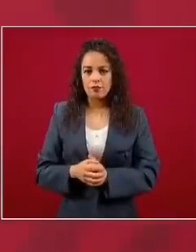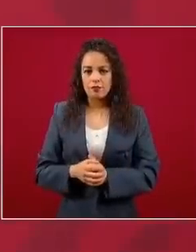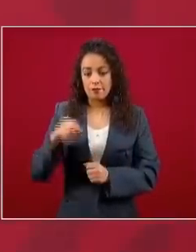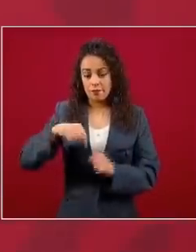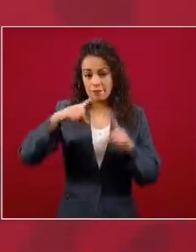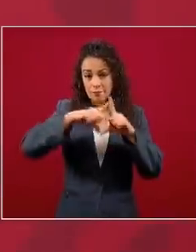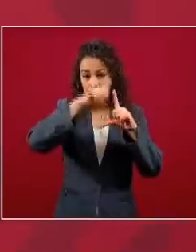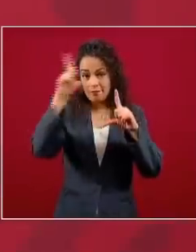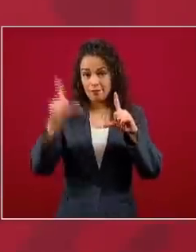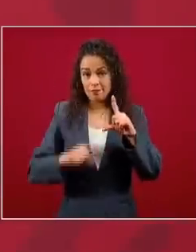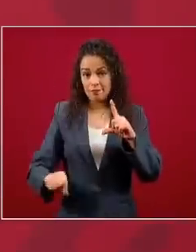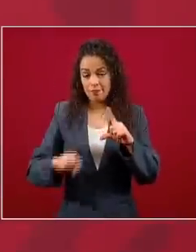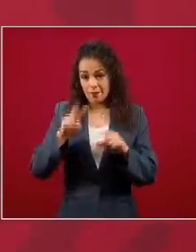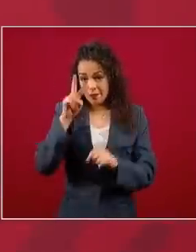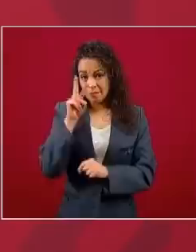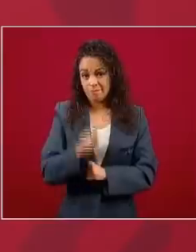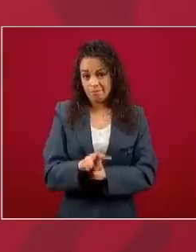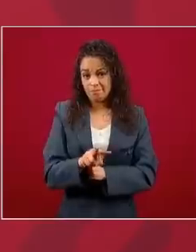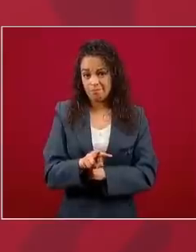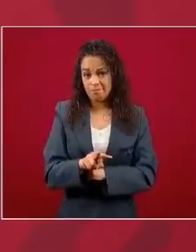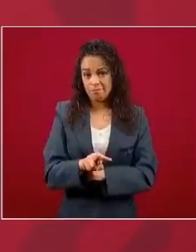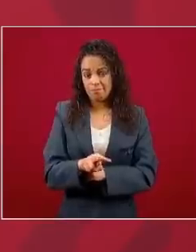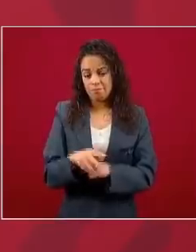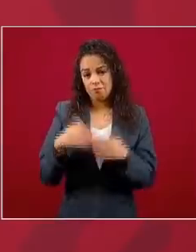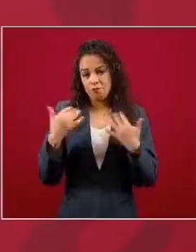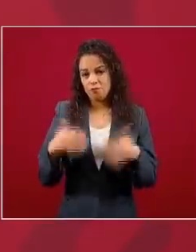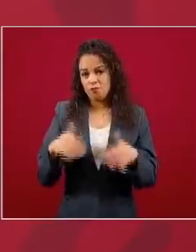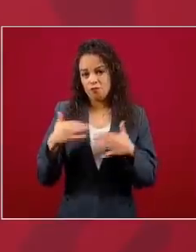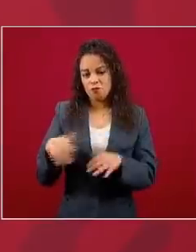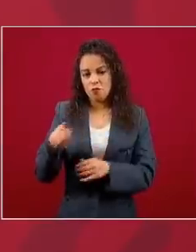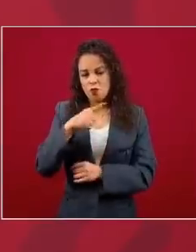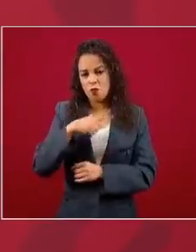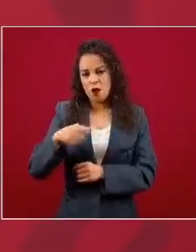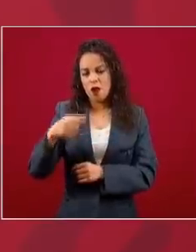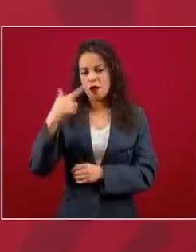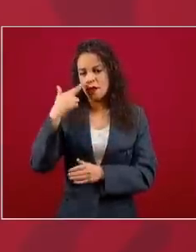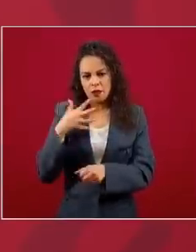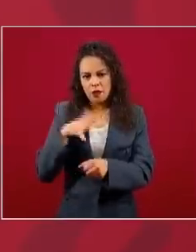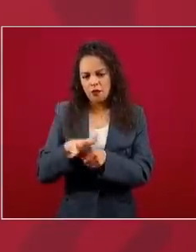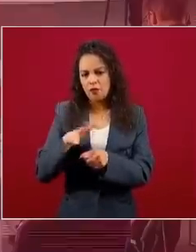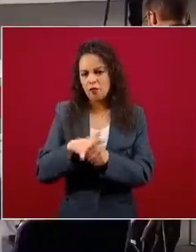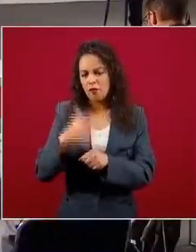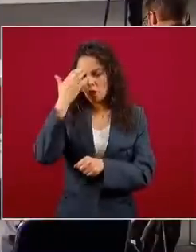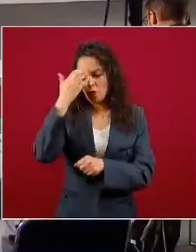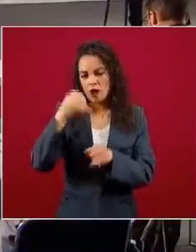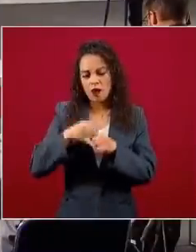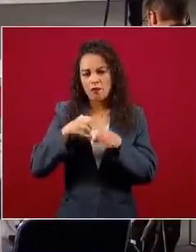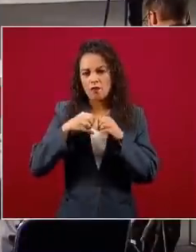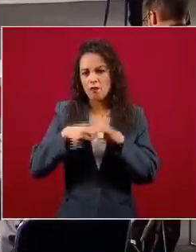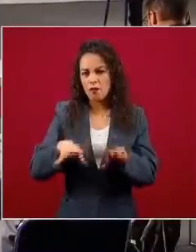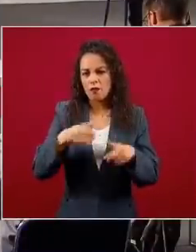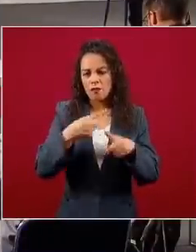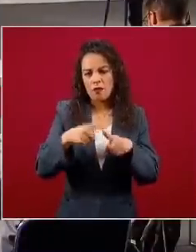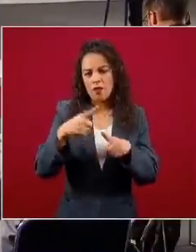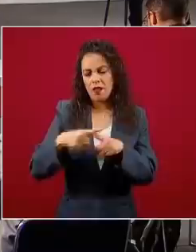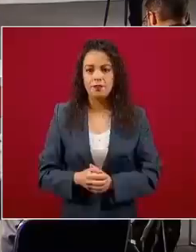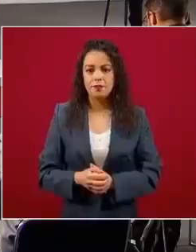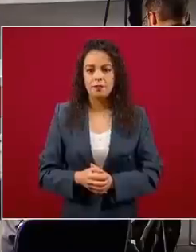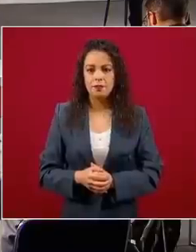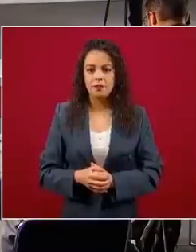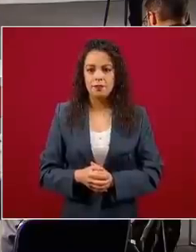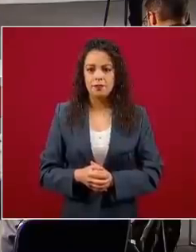ejemplar, un pueblo muy informado, muy responsable. Entonces, ya no